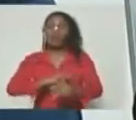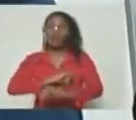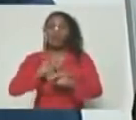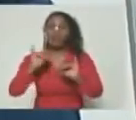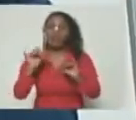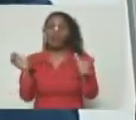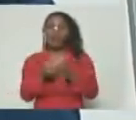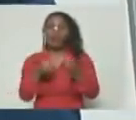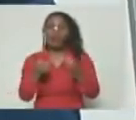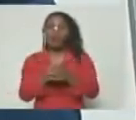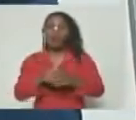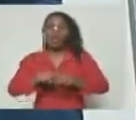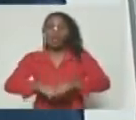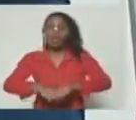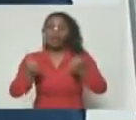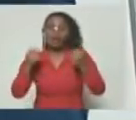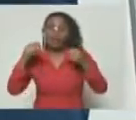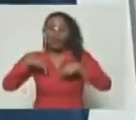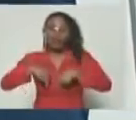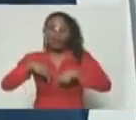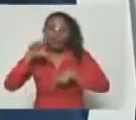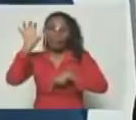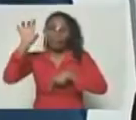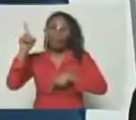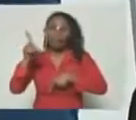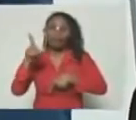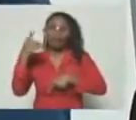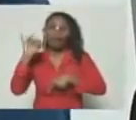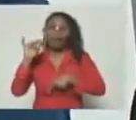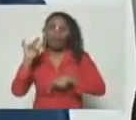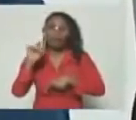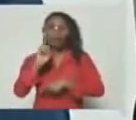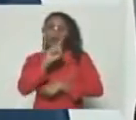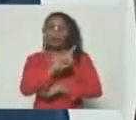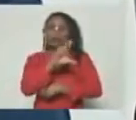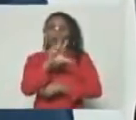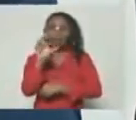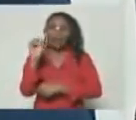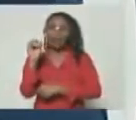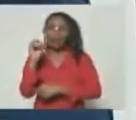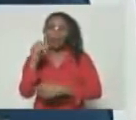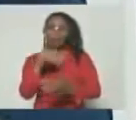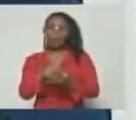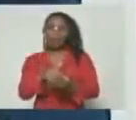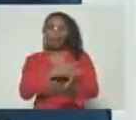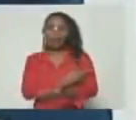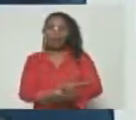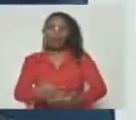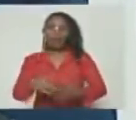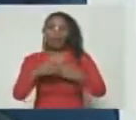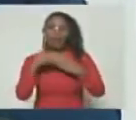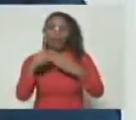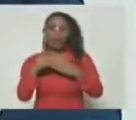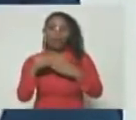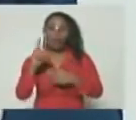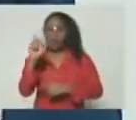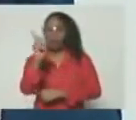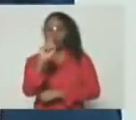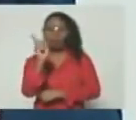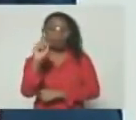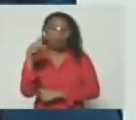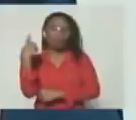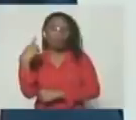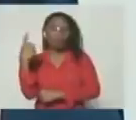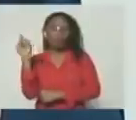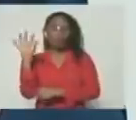comisión, el daño ocasionado a este país, que está por el orden de los 130 mil millones de dólares. No solamente lo que